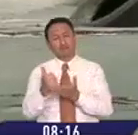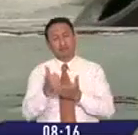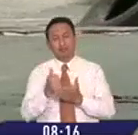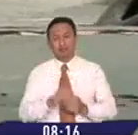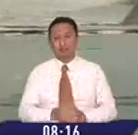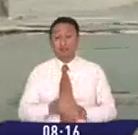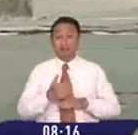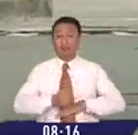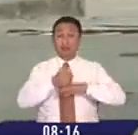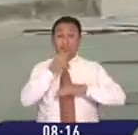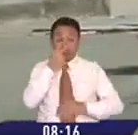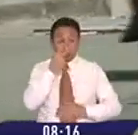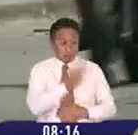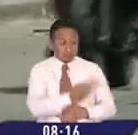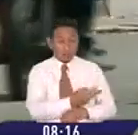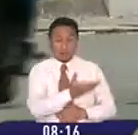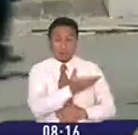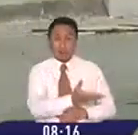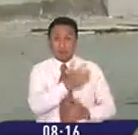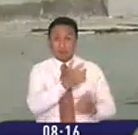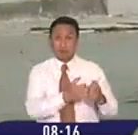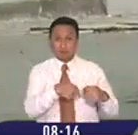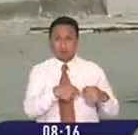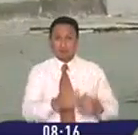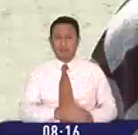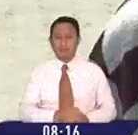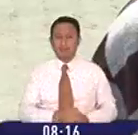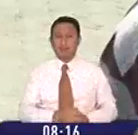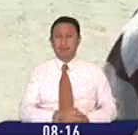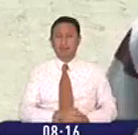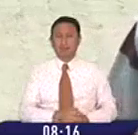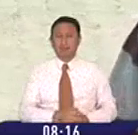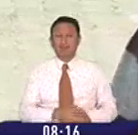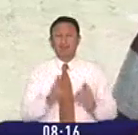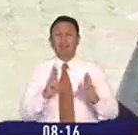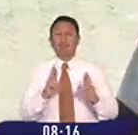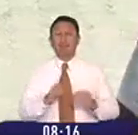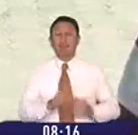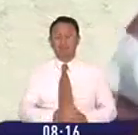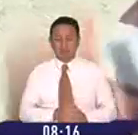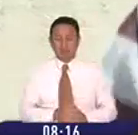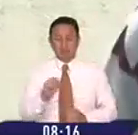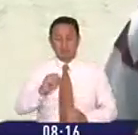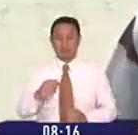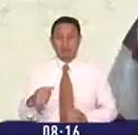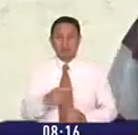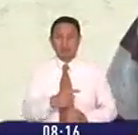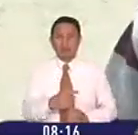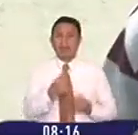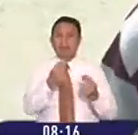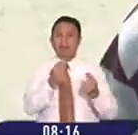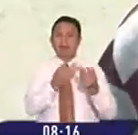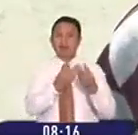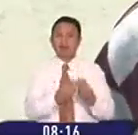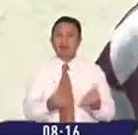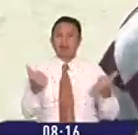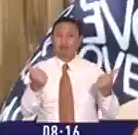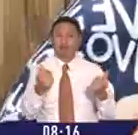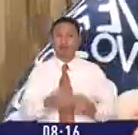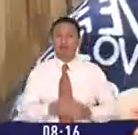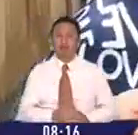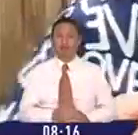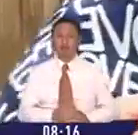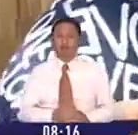llegar a las autoridades competentes y ser escuchados. Se espera pues que la solucionen pronto.